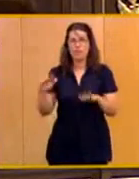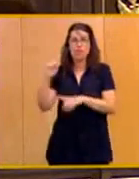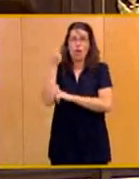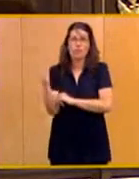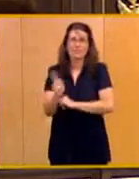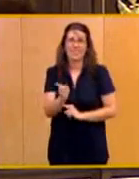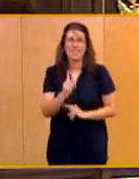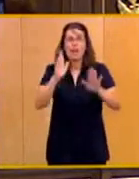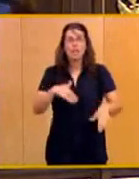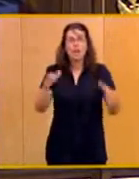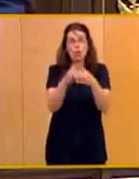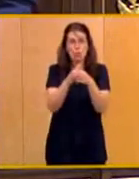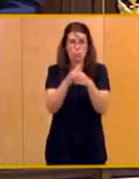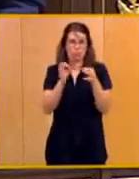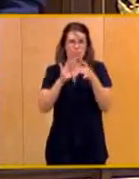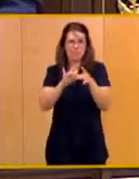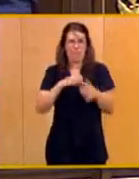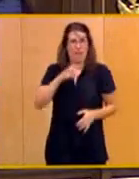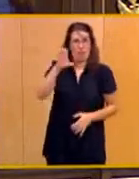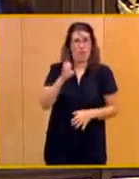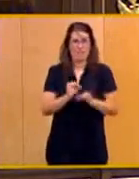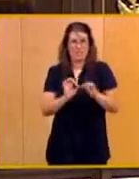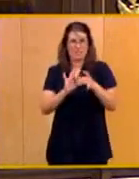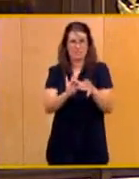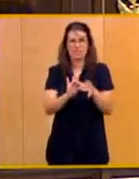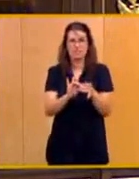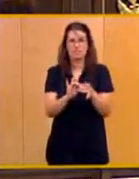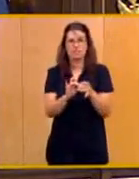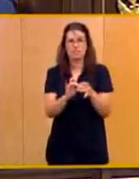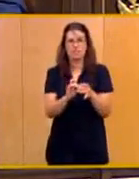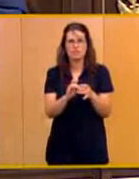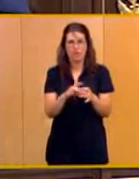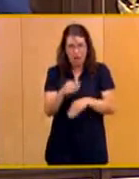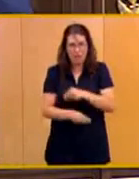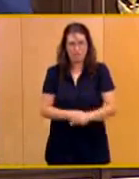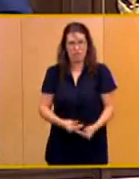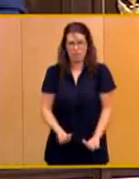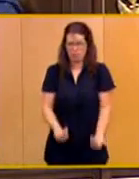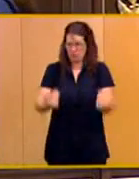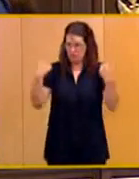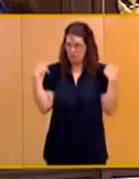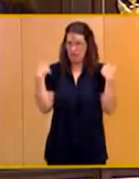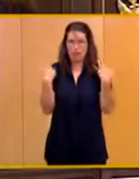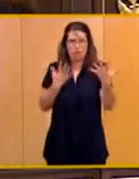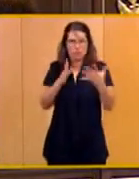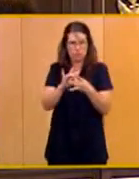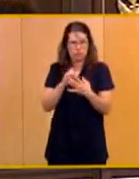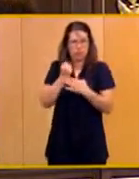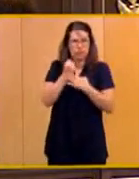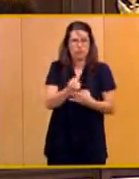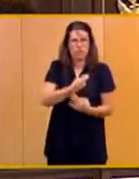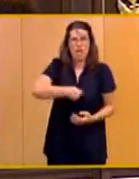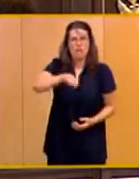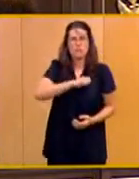nacionalistas quienes, ejerciendo la responsabilidad con España, dieron y permitieron el